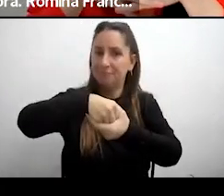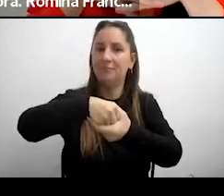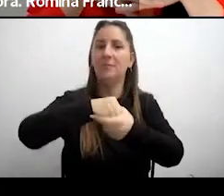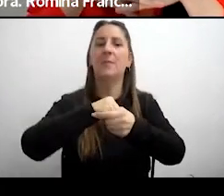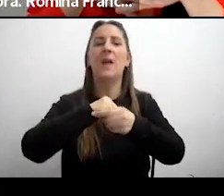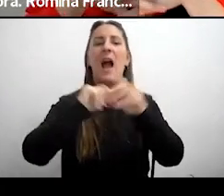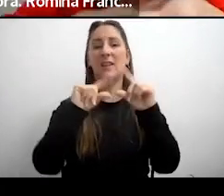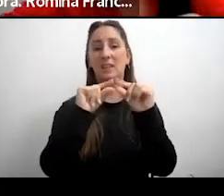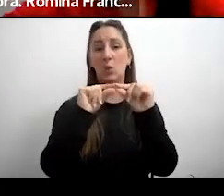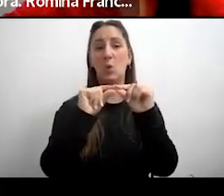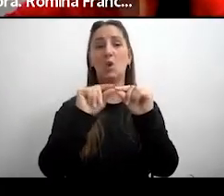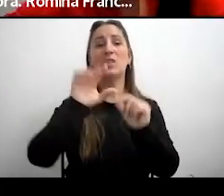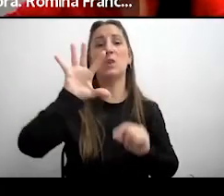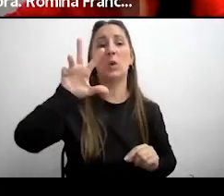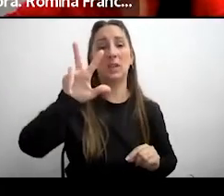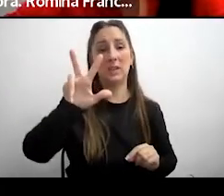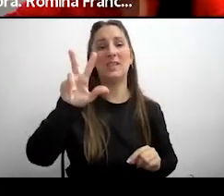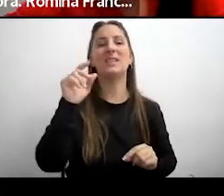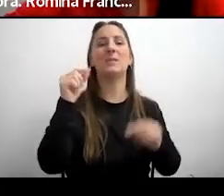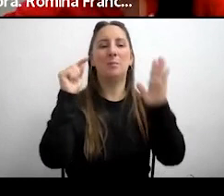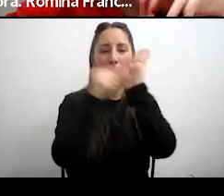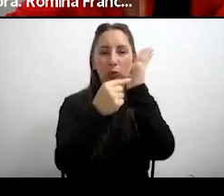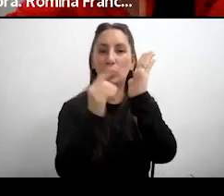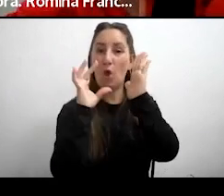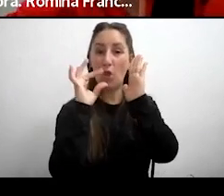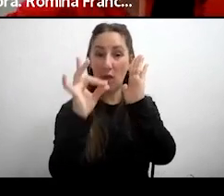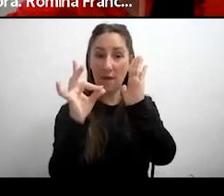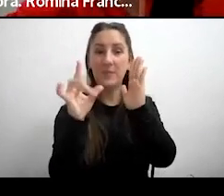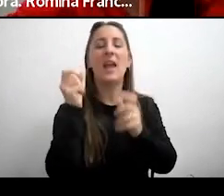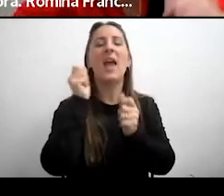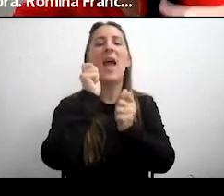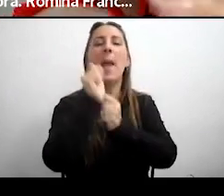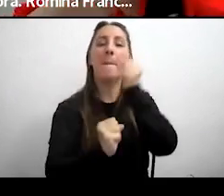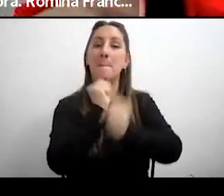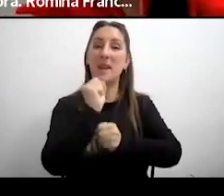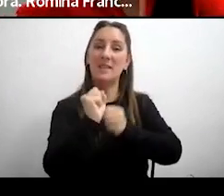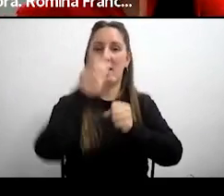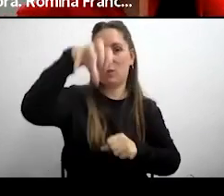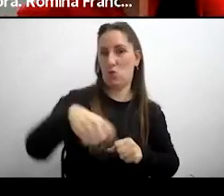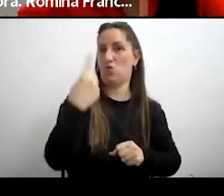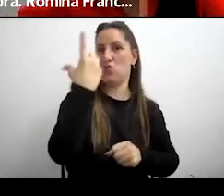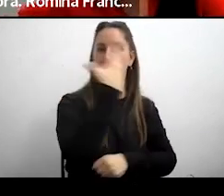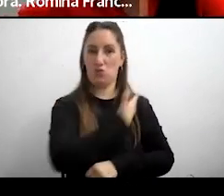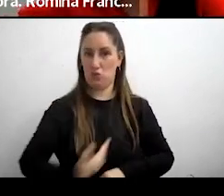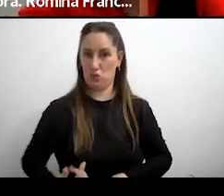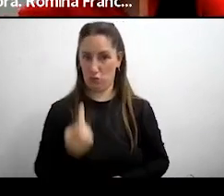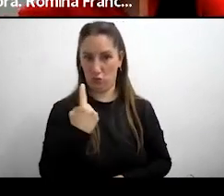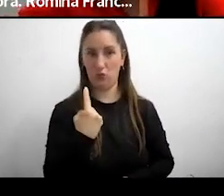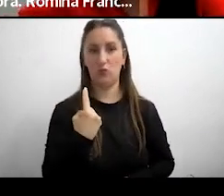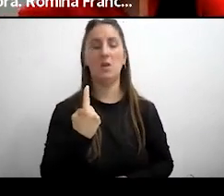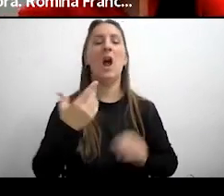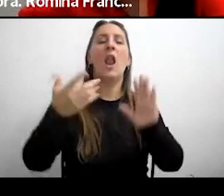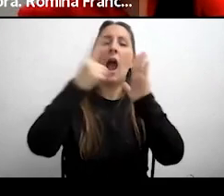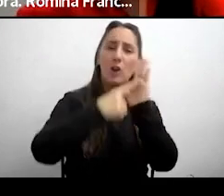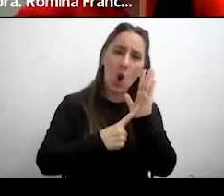del artículo 53, inciso D, que son las empresas unipersonales. Y acá, bueno, les dejo todo el sustento